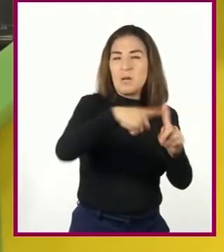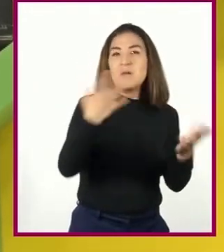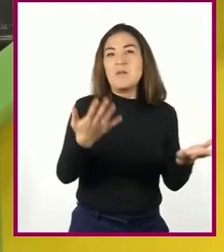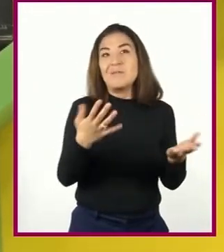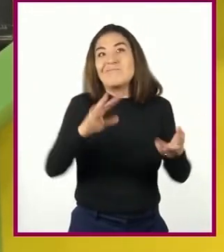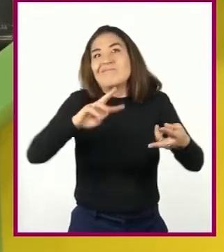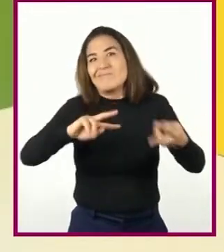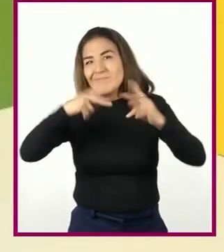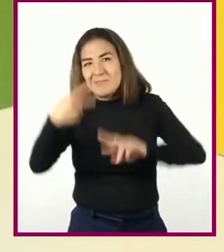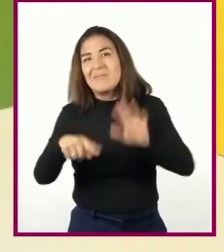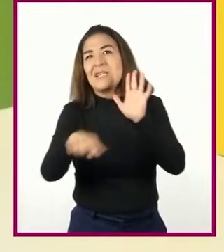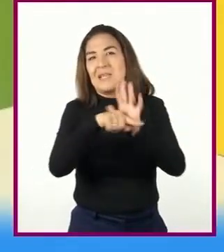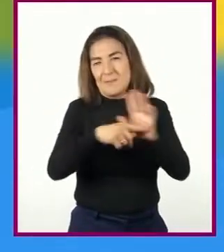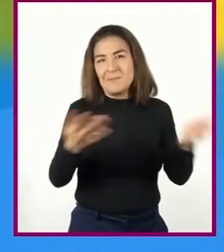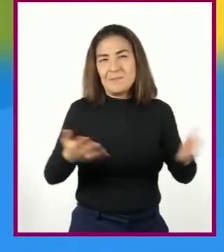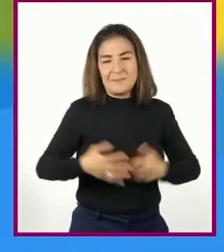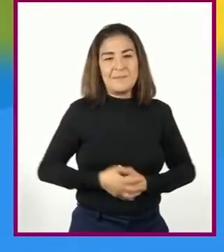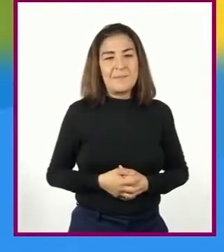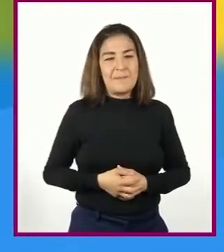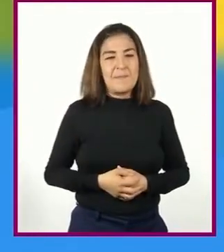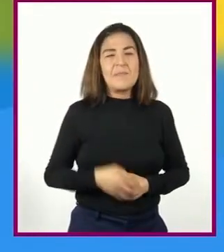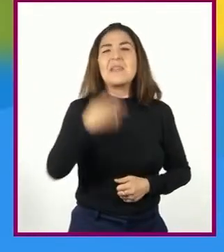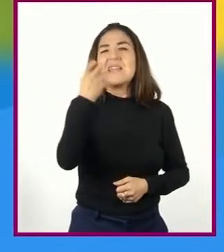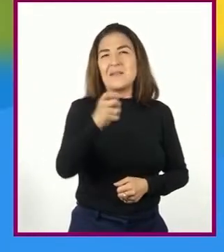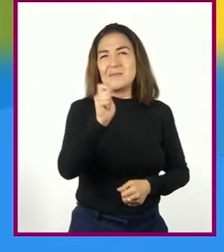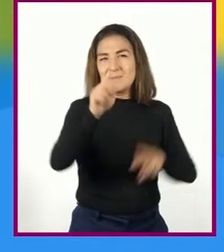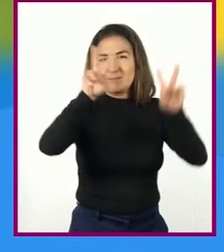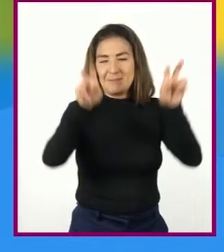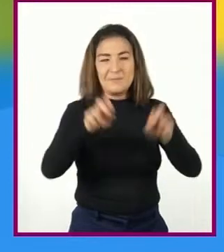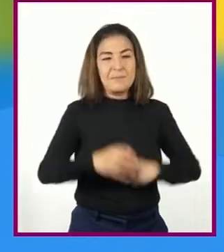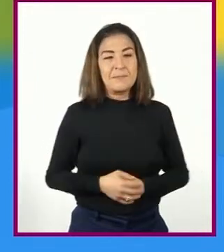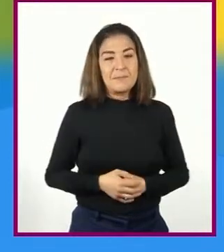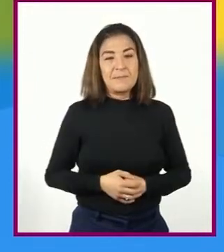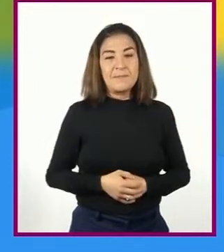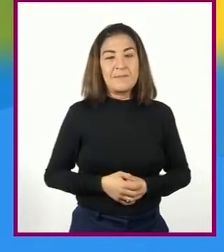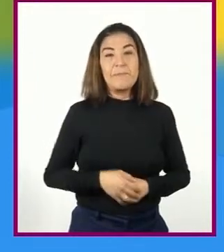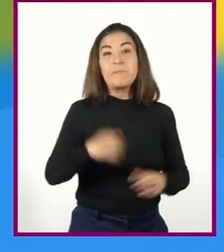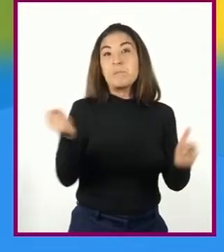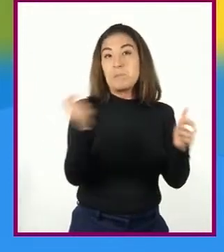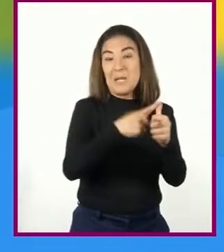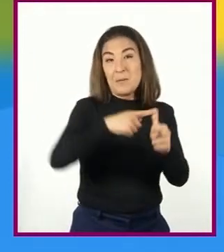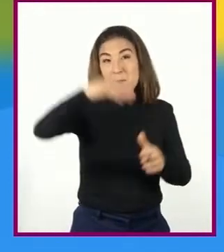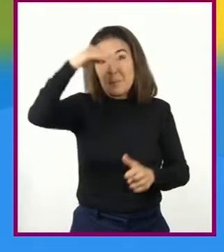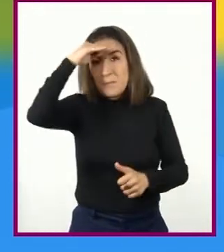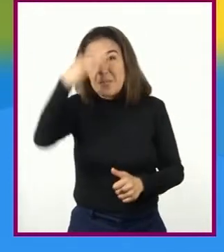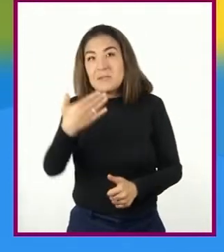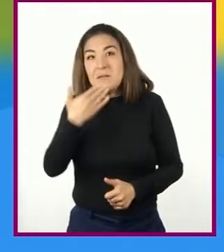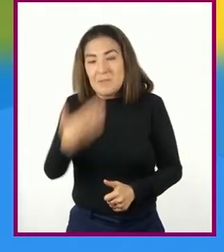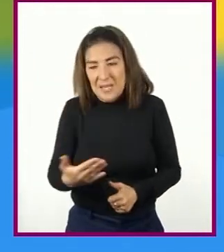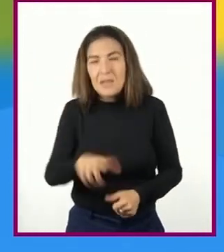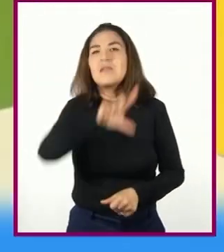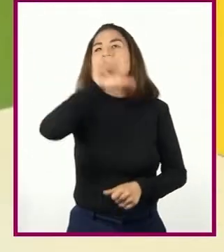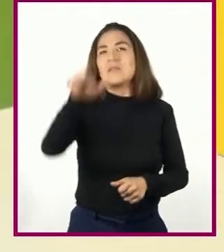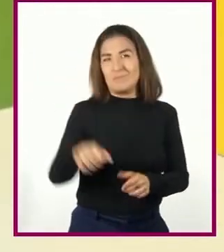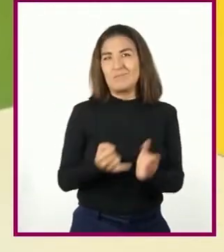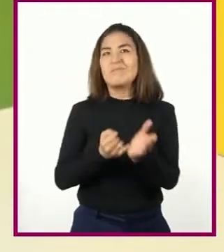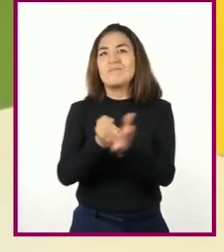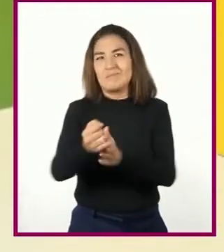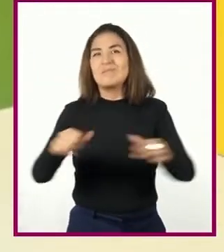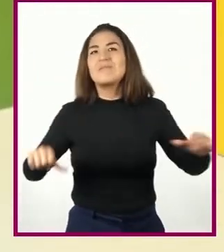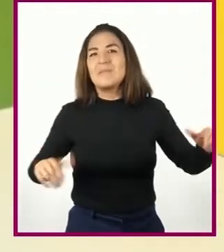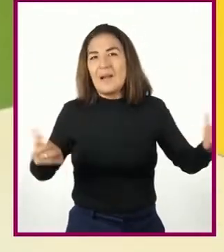contrario. De ahí el dicho, hay que pensar antes de actuar, pues muchos actos